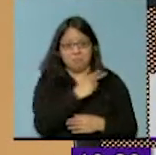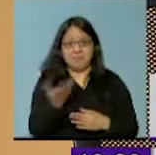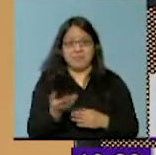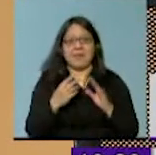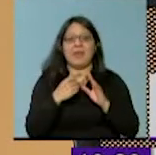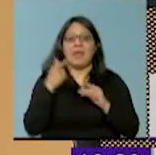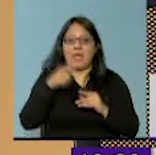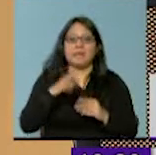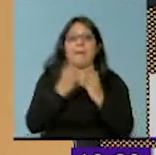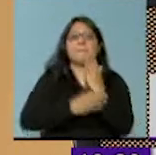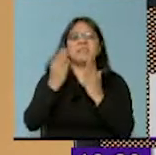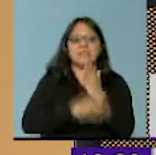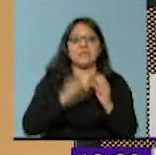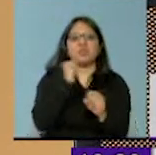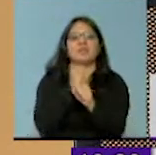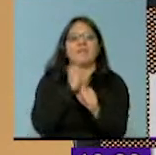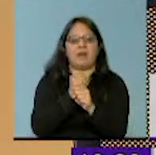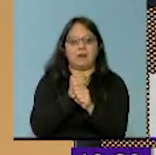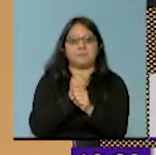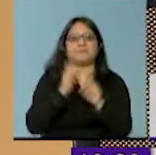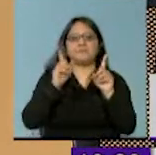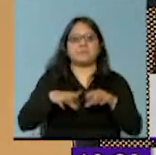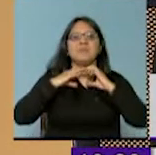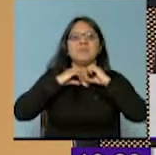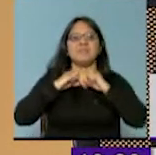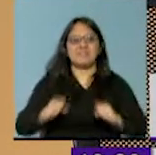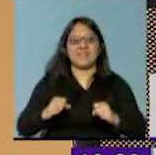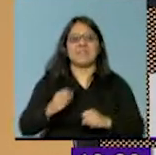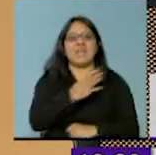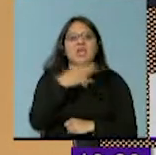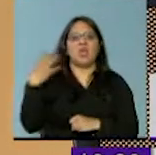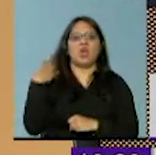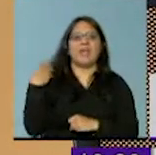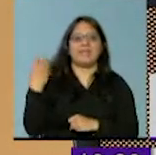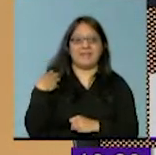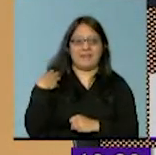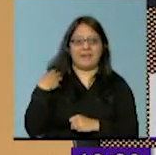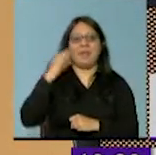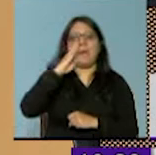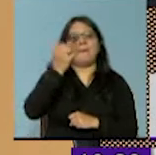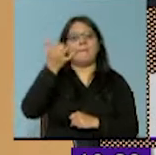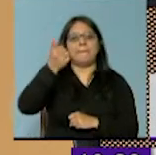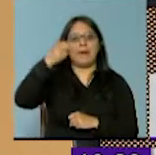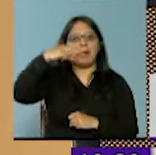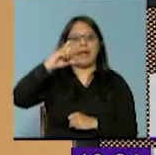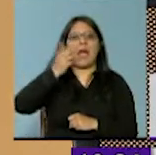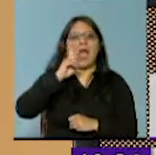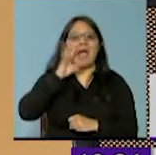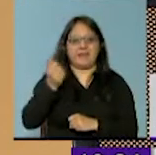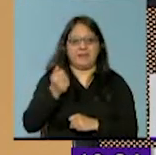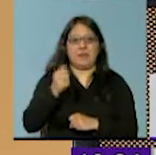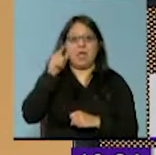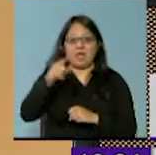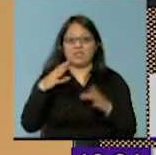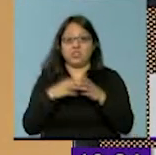de Trabajo Cabana Fus y secretario general de la bancaria es el perfil de Jorge Cabana Fus en